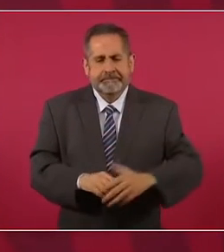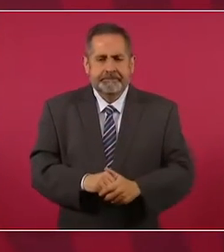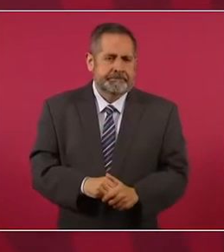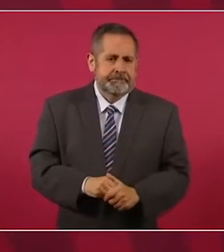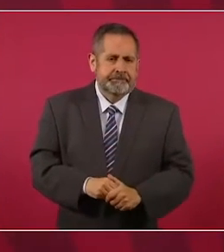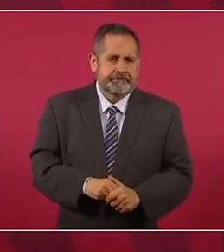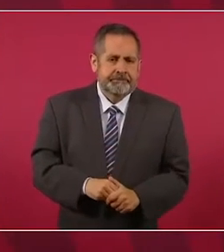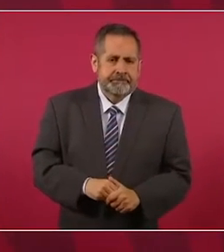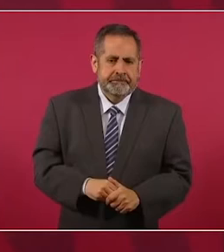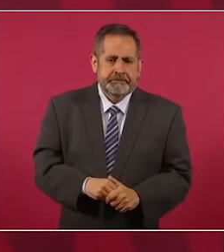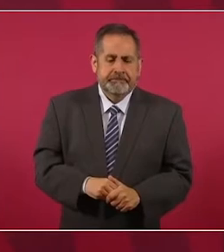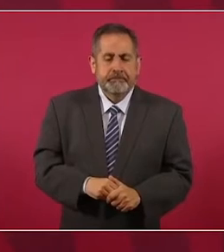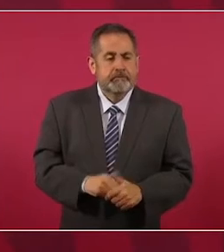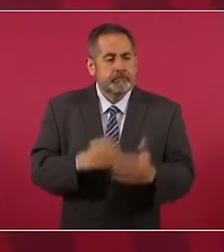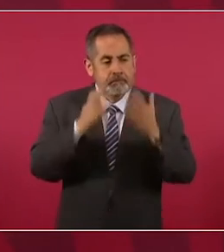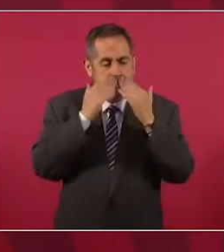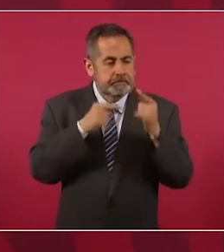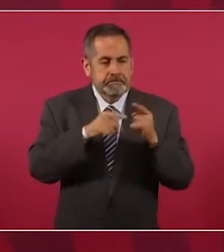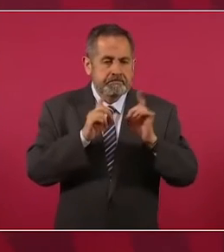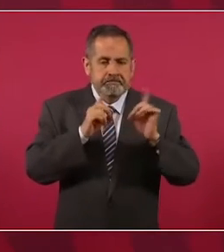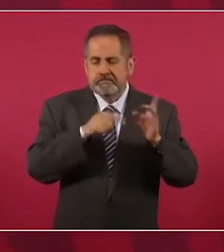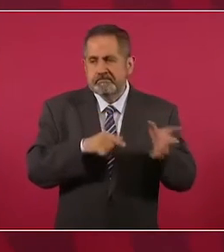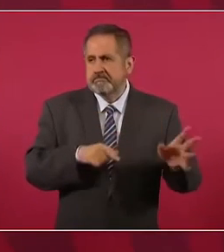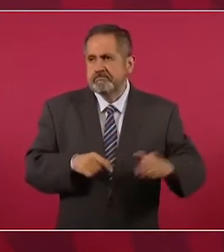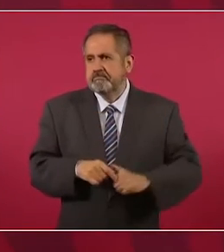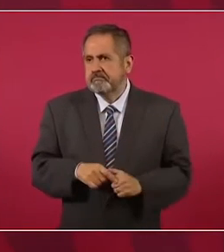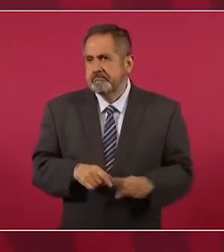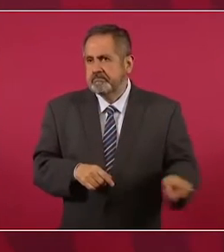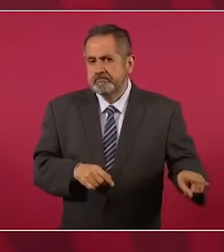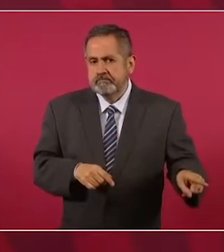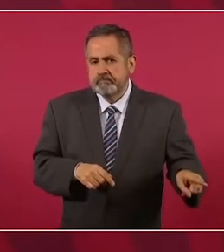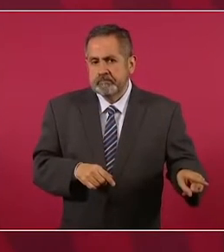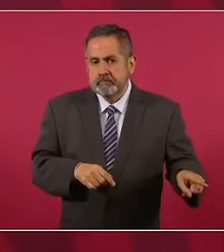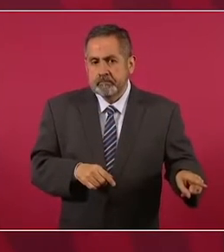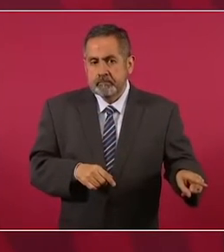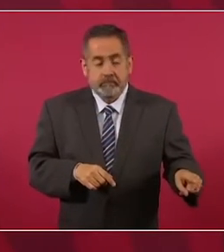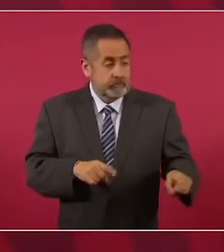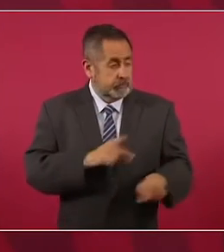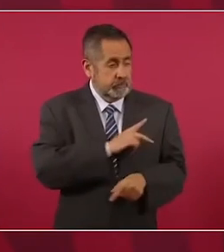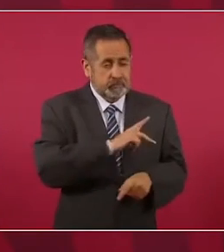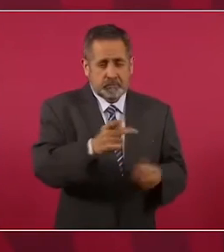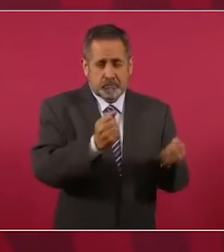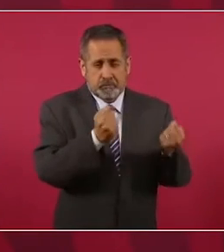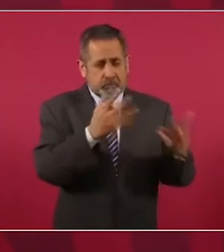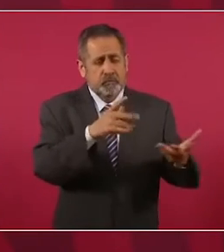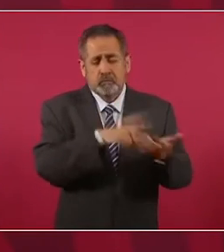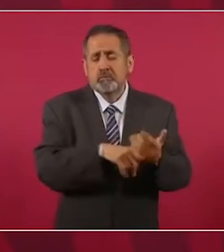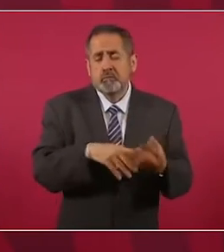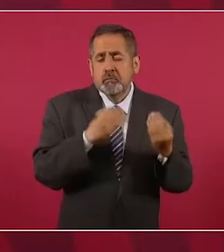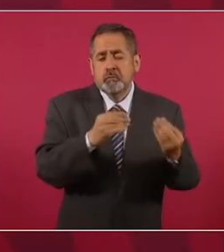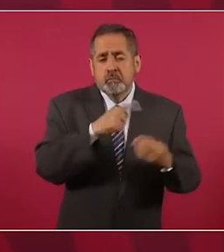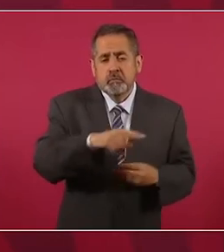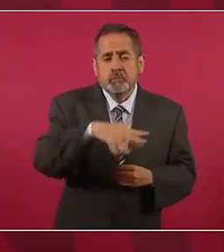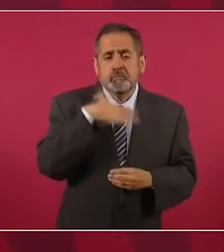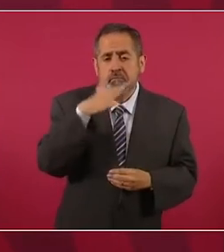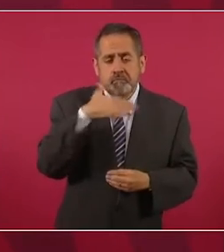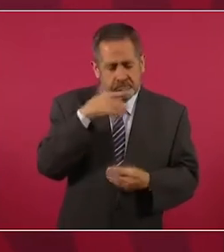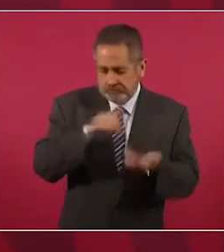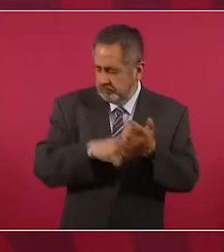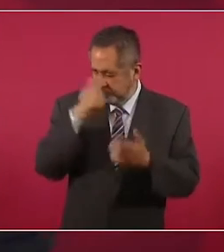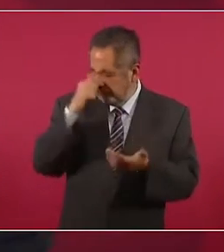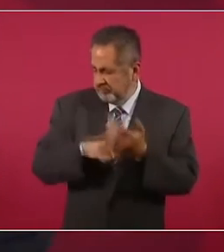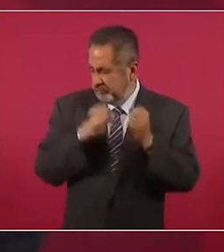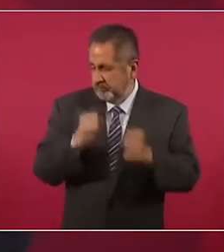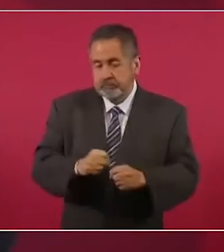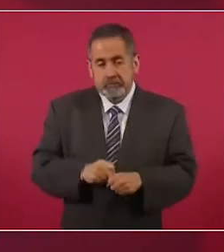Y no tengo duda que muchos de ellos, también para no generalizar, corruptos. Y